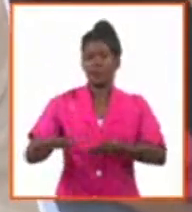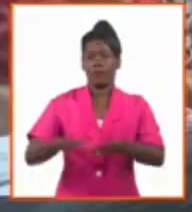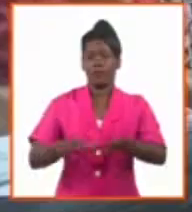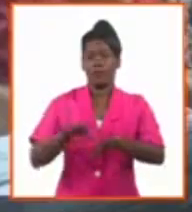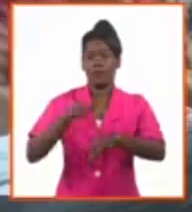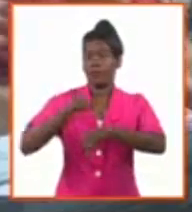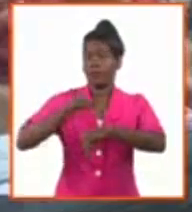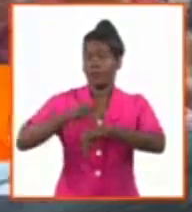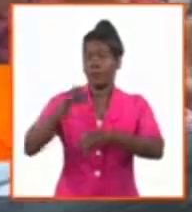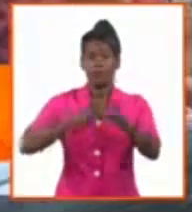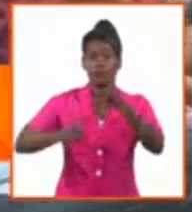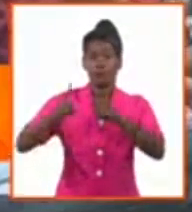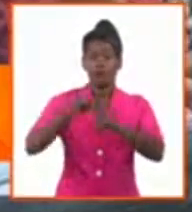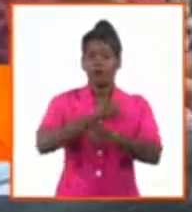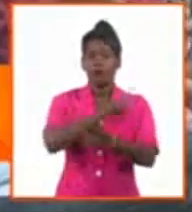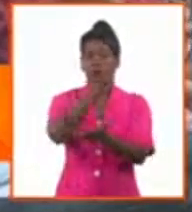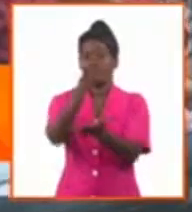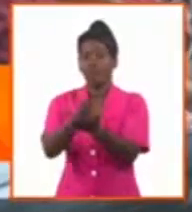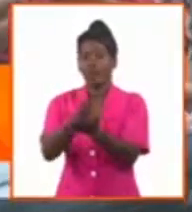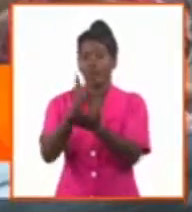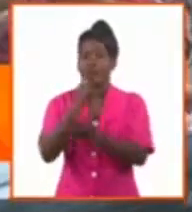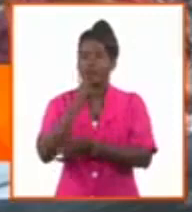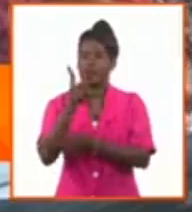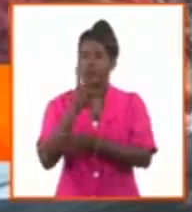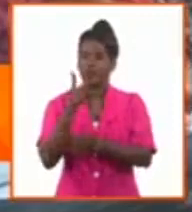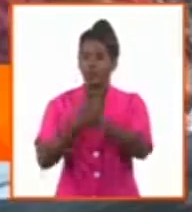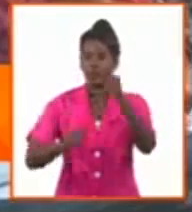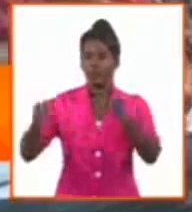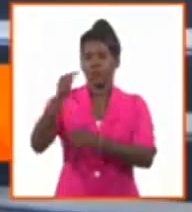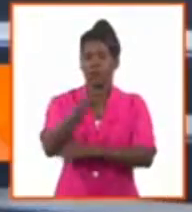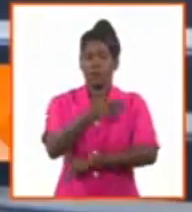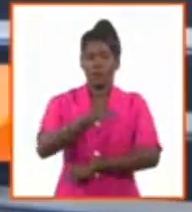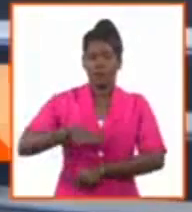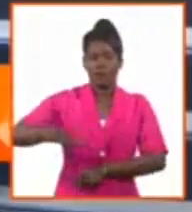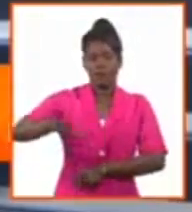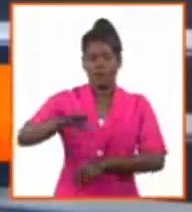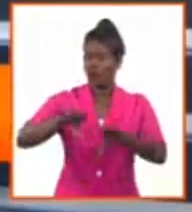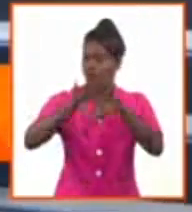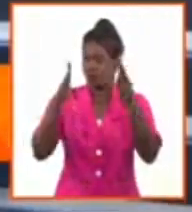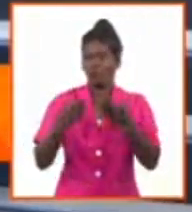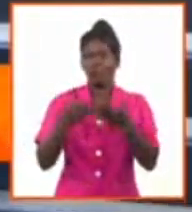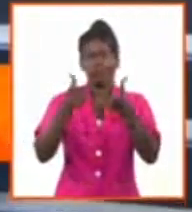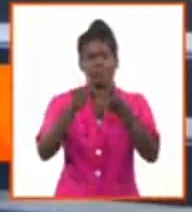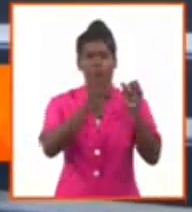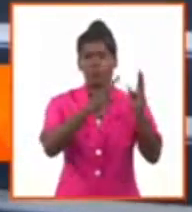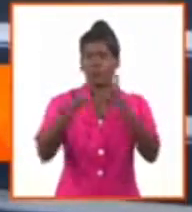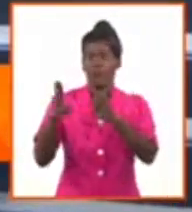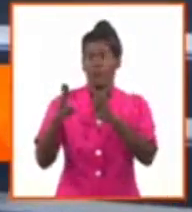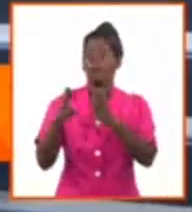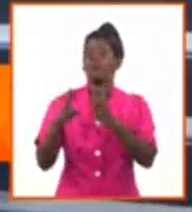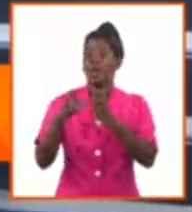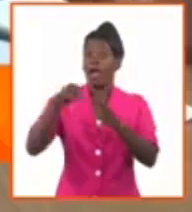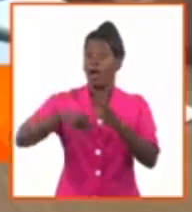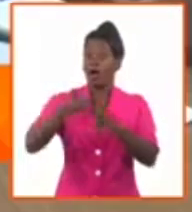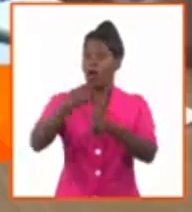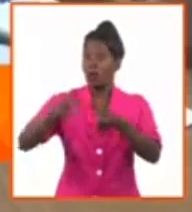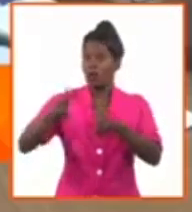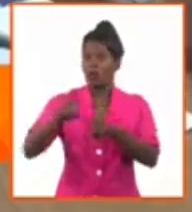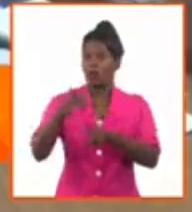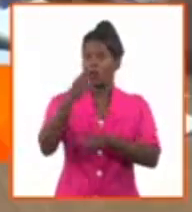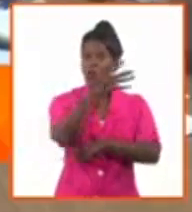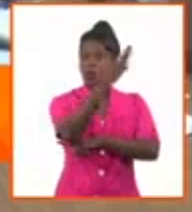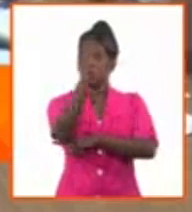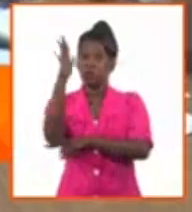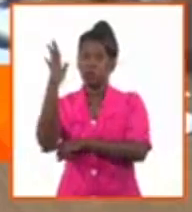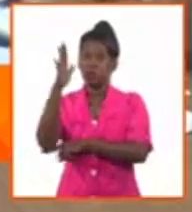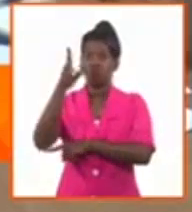de posible incomunicación y la agricultura pone en práctica medidas de urgencia. Entre ellas, la protección del tabaco acopiado, el traslado del